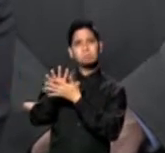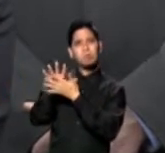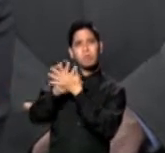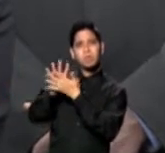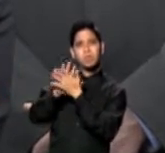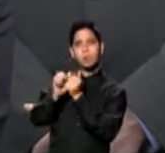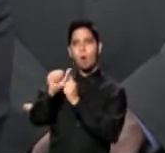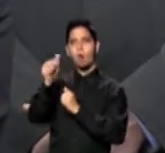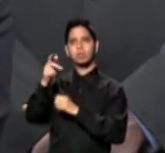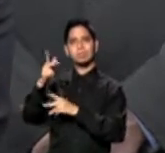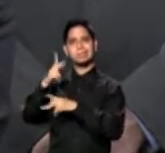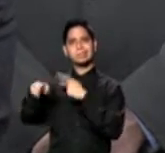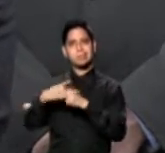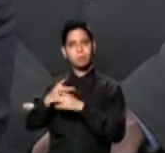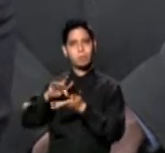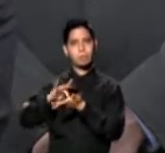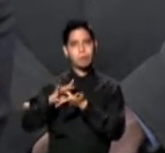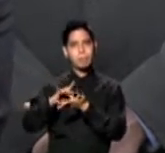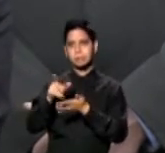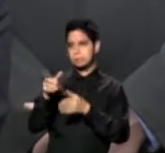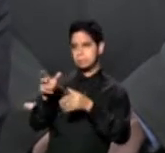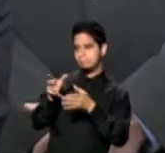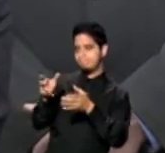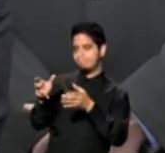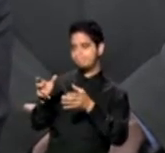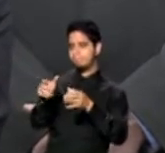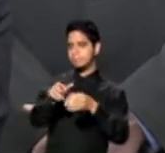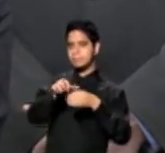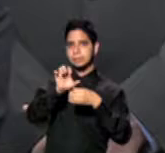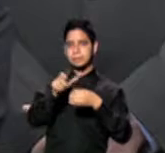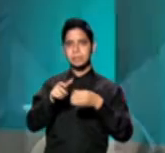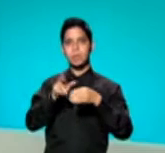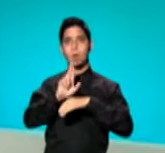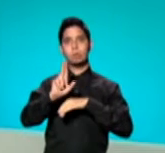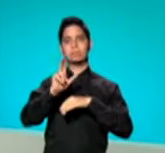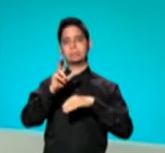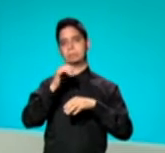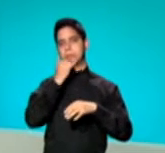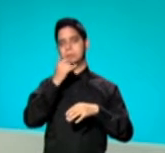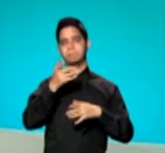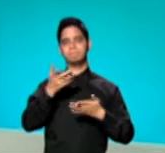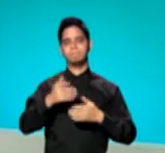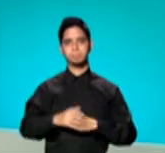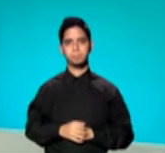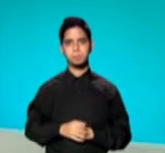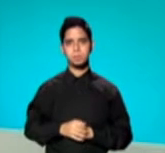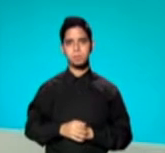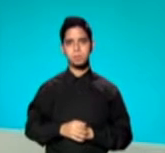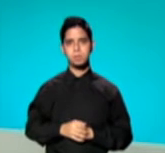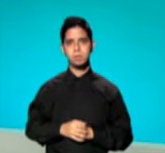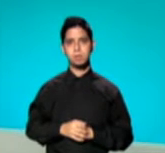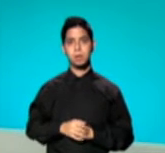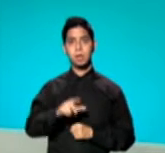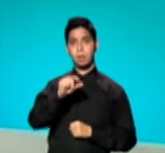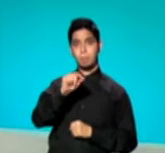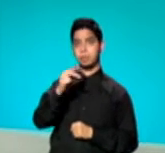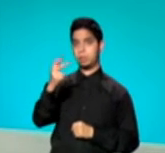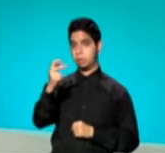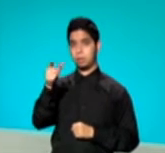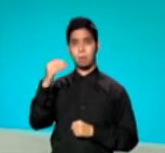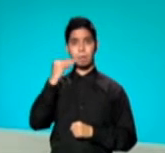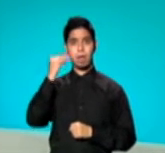que se estén tomando con otros, que incluso no hayan sido recetados para ellos. En el 2013, Mayagüez fue sede del segundo